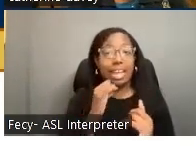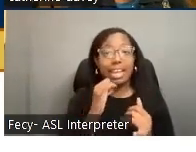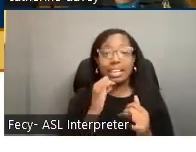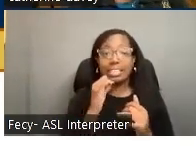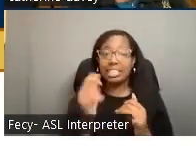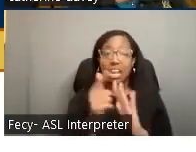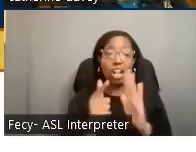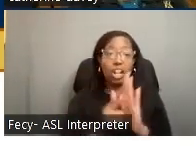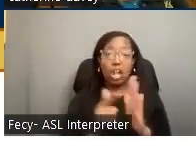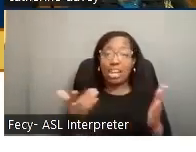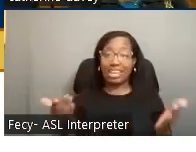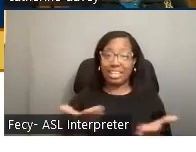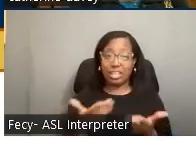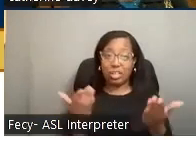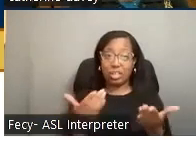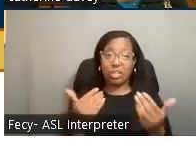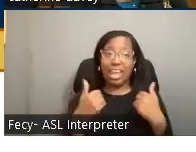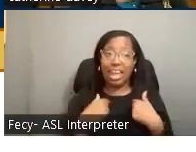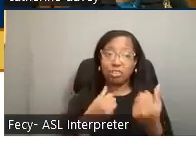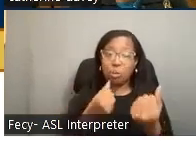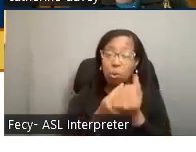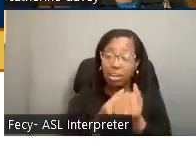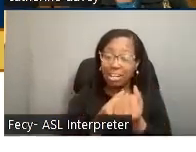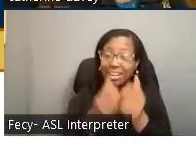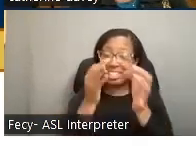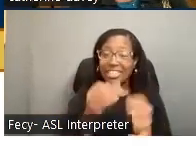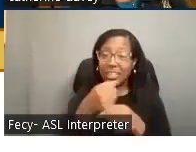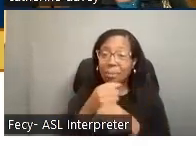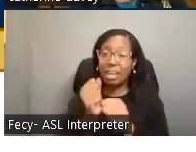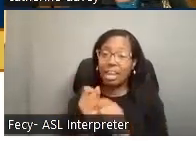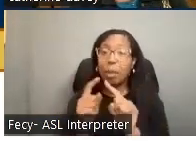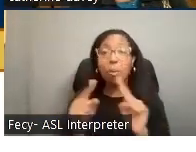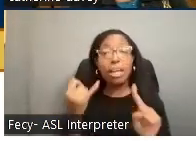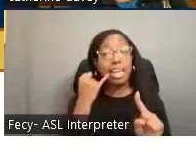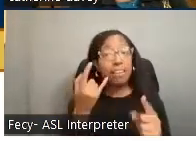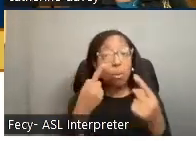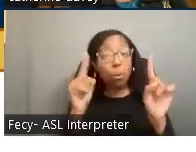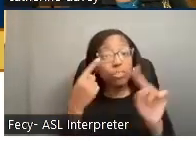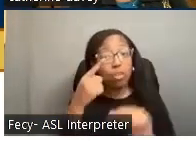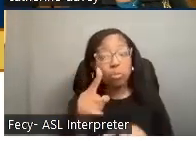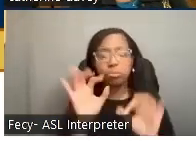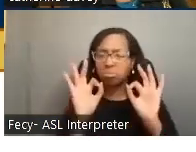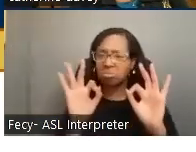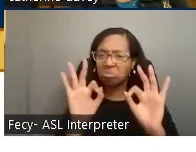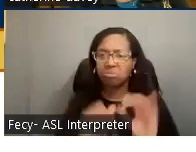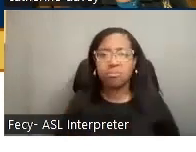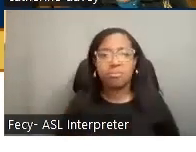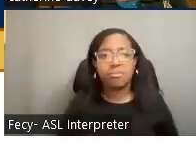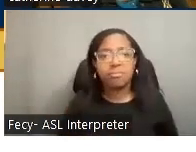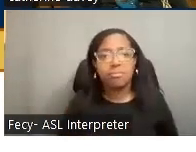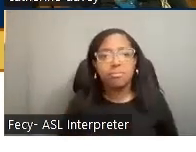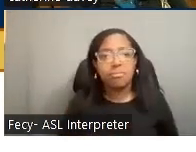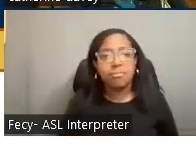Por supuesto, siempre hay que recordar que no está bajo la ley estatal de la Florida, pero si funciona para usted, excelente.